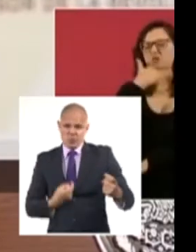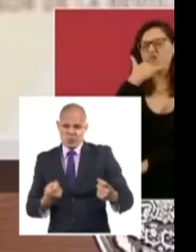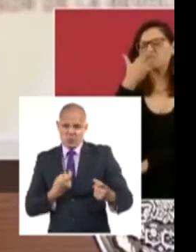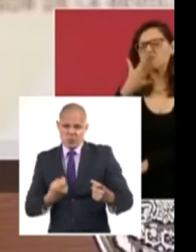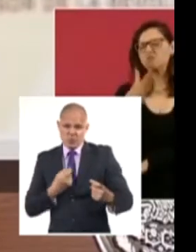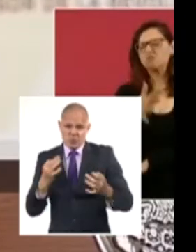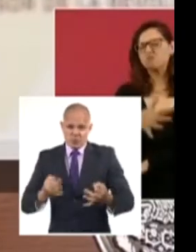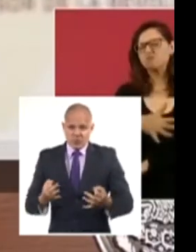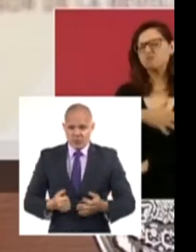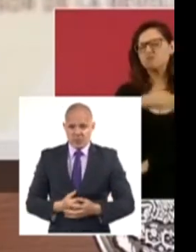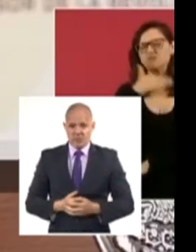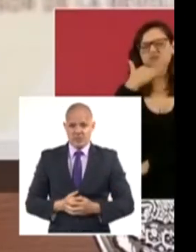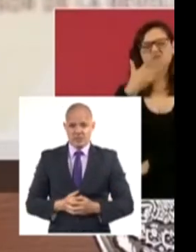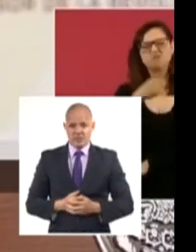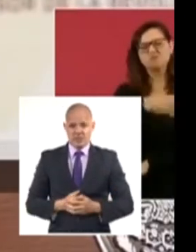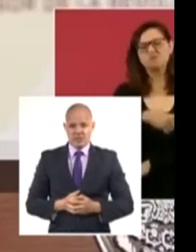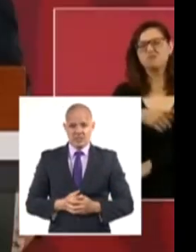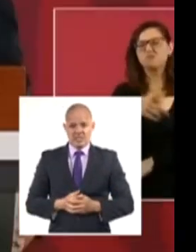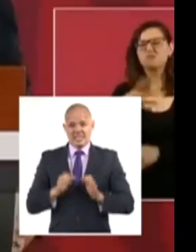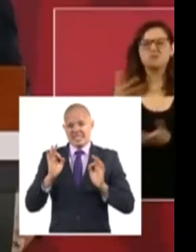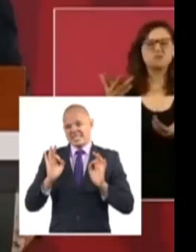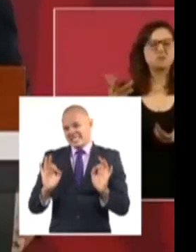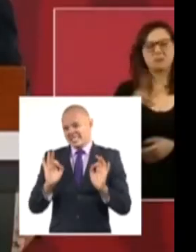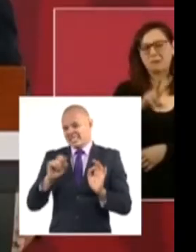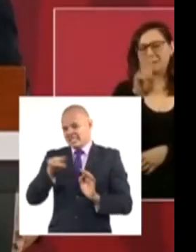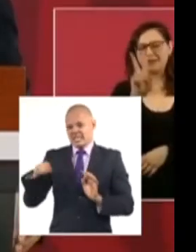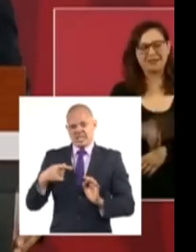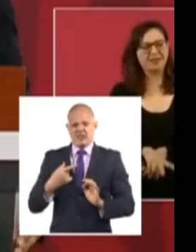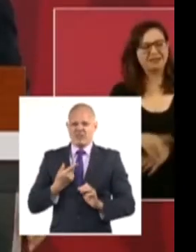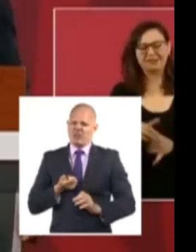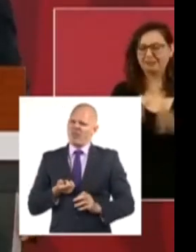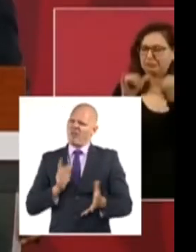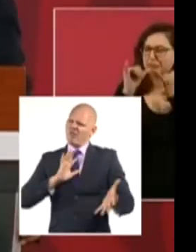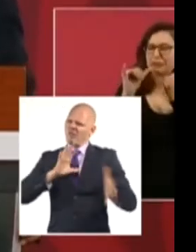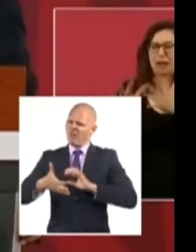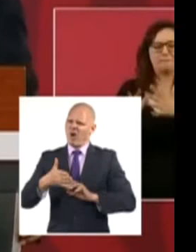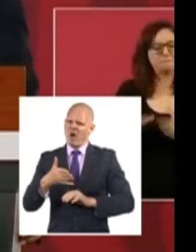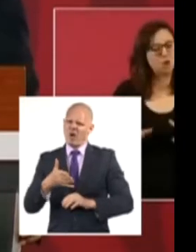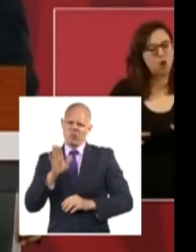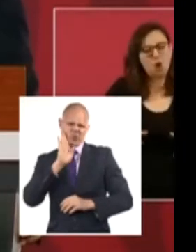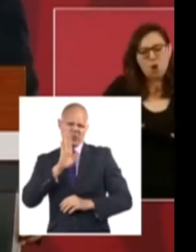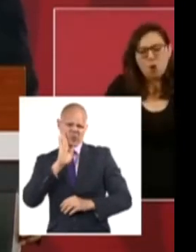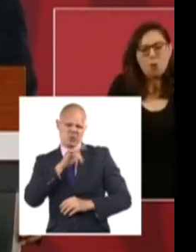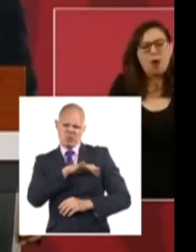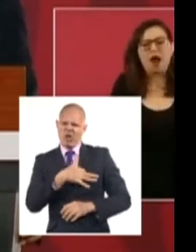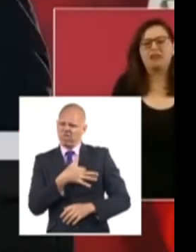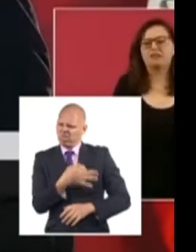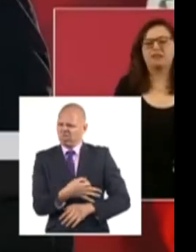de lo más indigno this cobarde